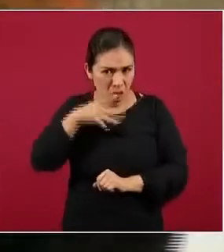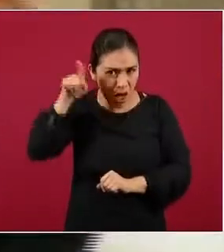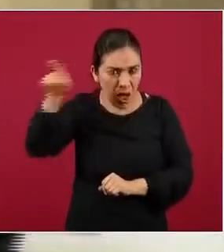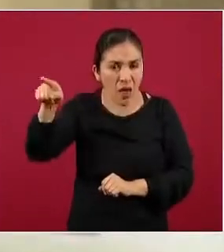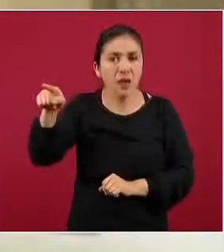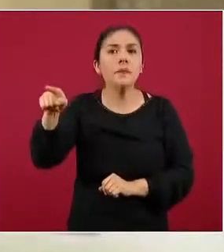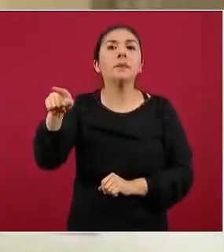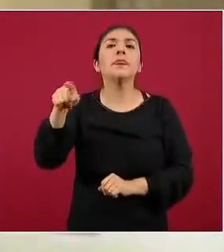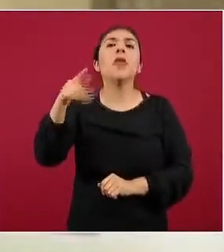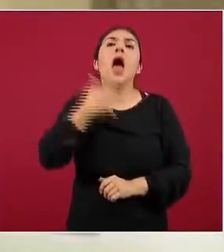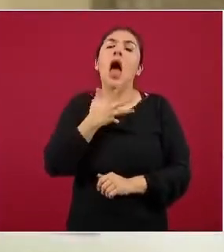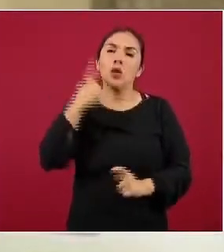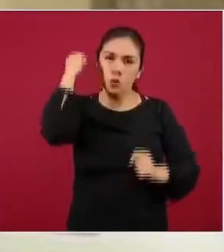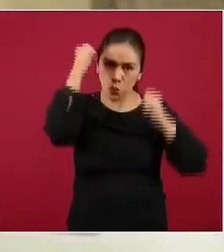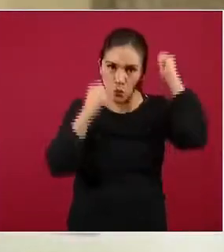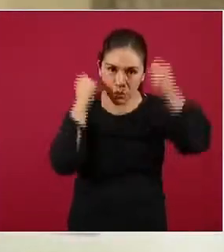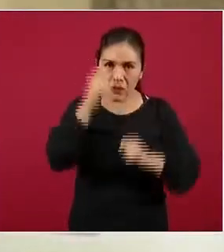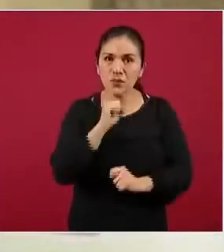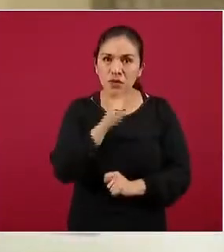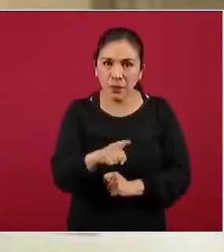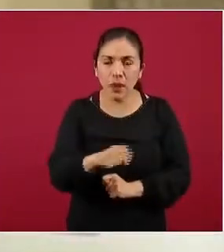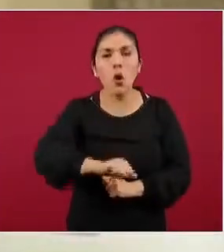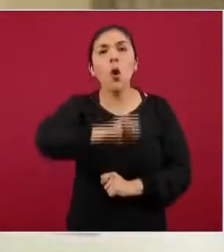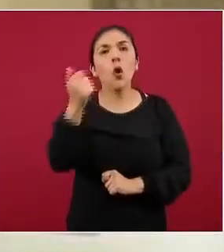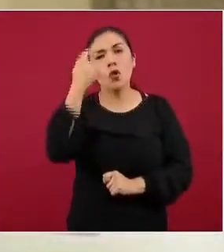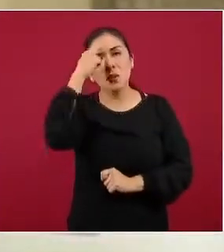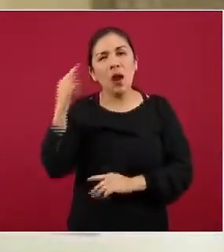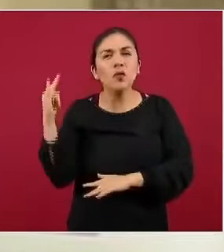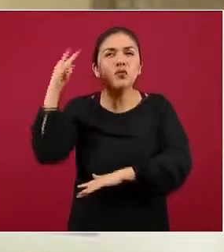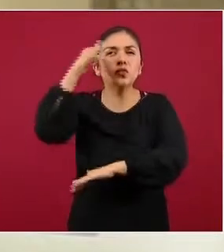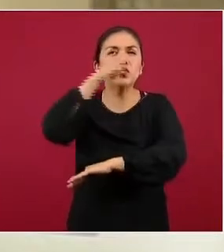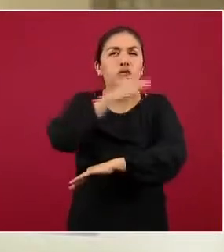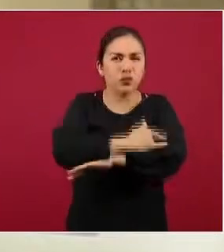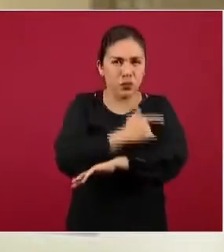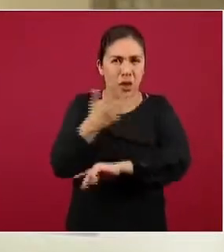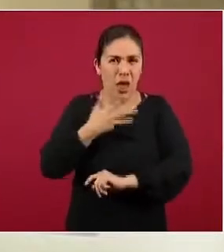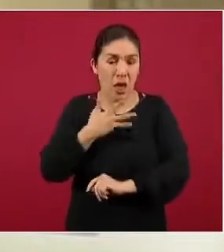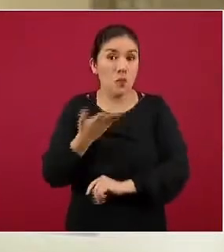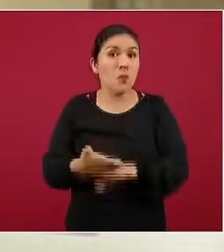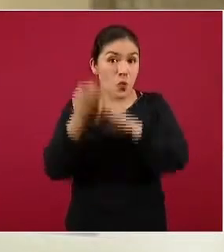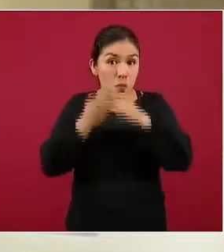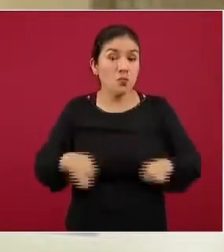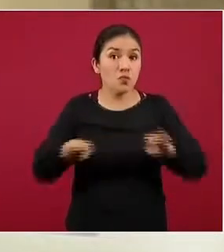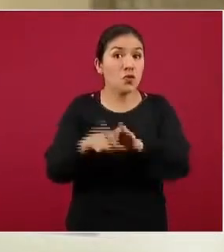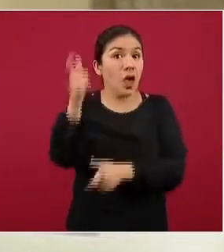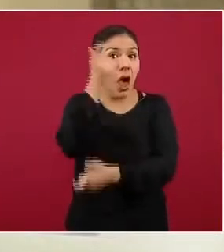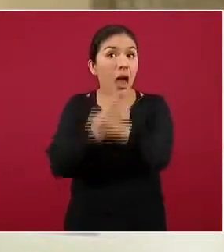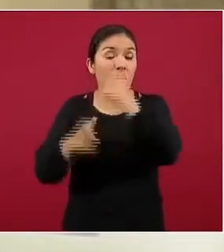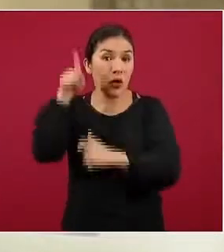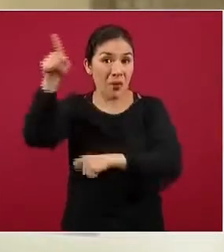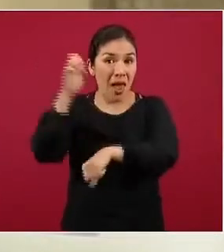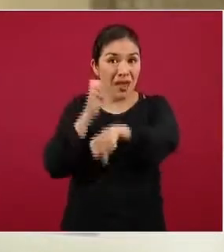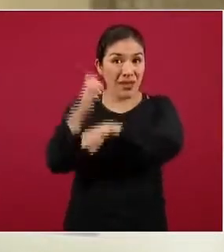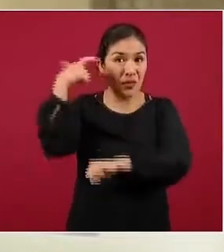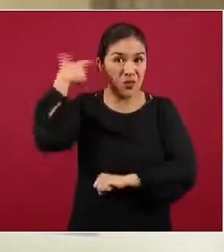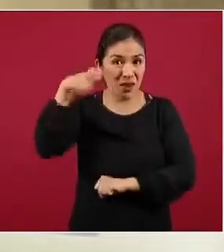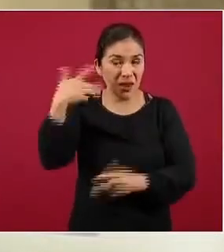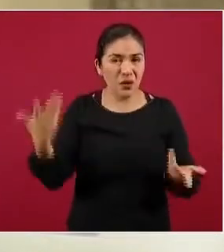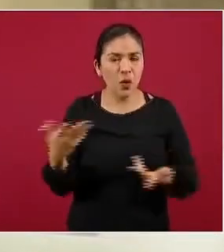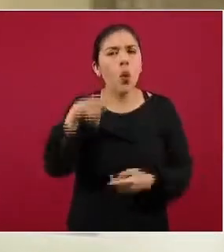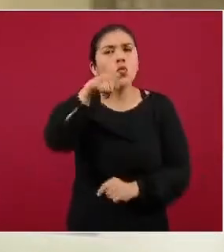tiene área turística y un corredor aeroespacial. Es muy importante la economía en este estado.